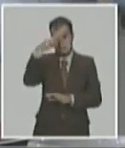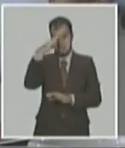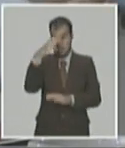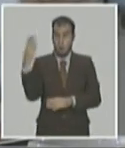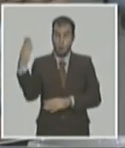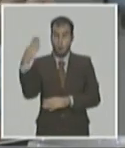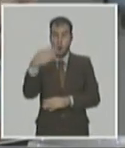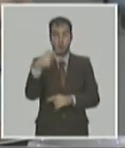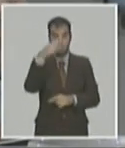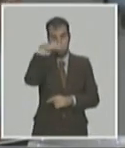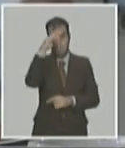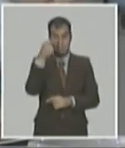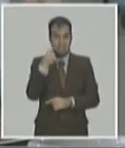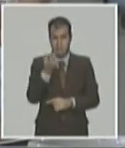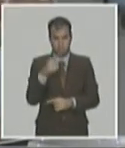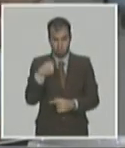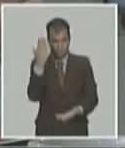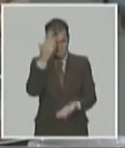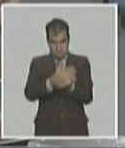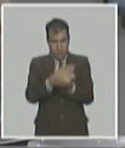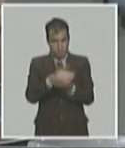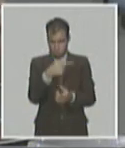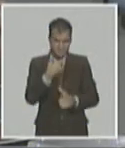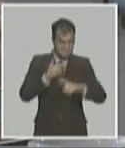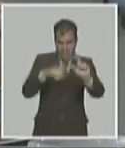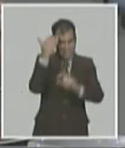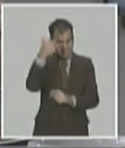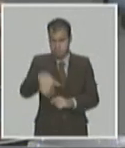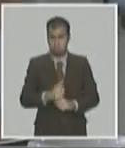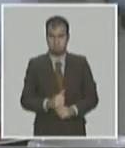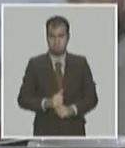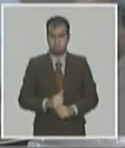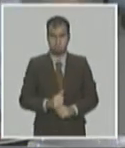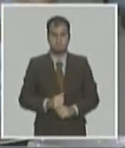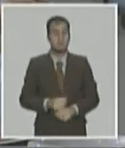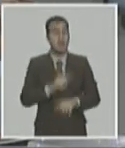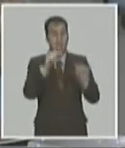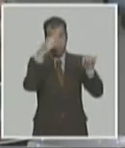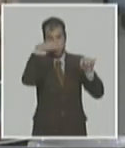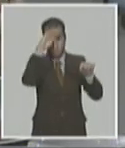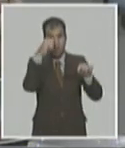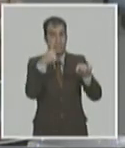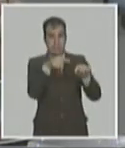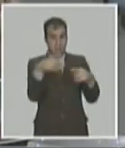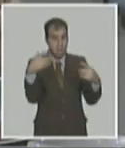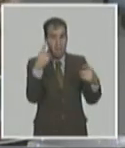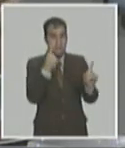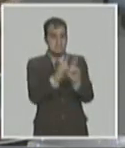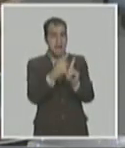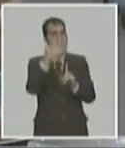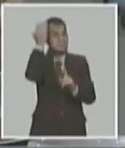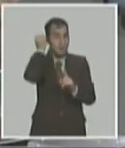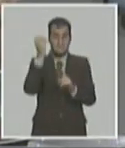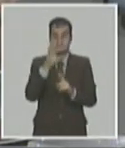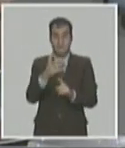y si entramos, triunfamos. O cuando se encontraron en Cinco Palmas, él y Raúl, le dijeron: ahora sí ganamos la guerra. Yo creo que hay